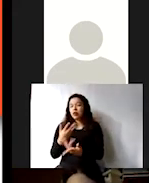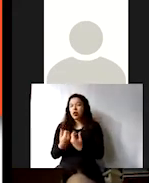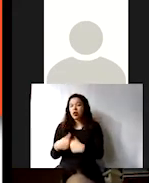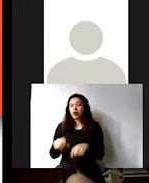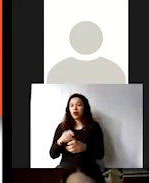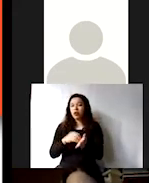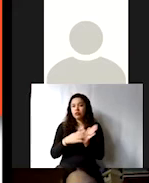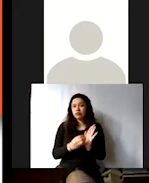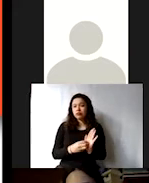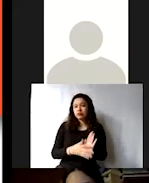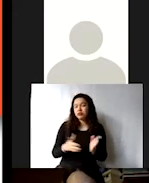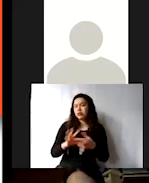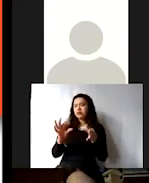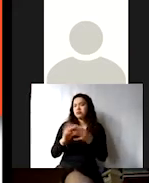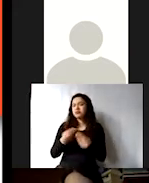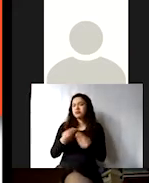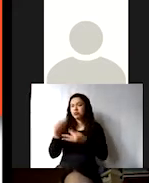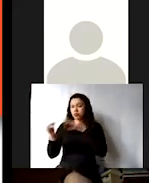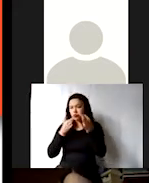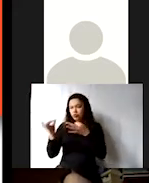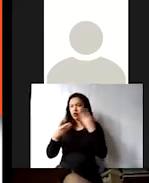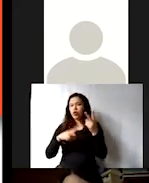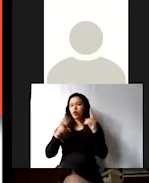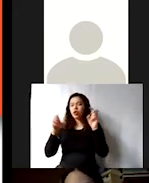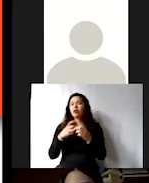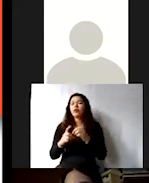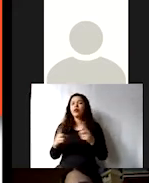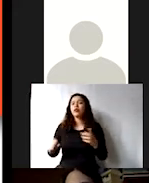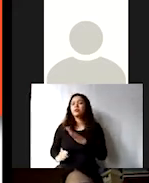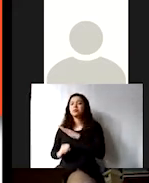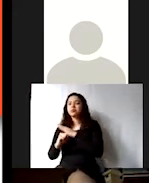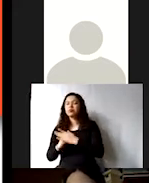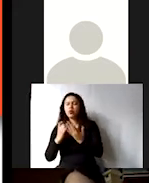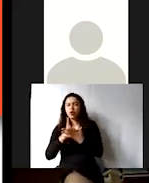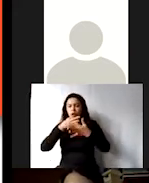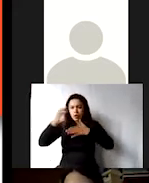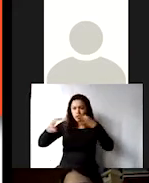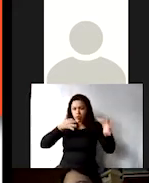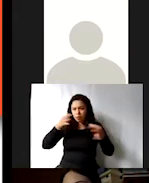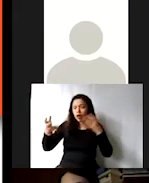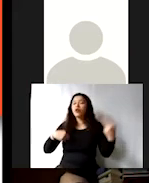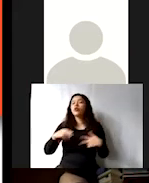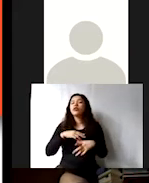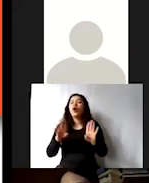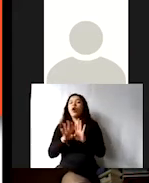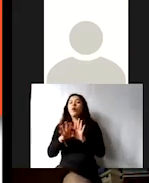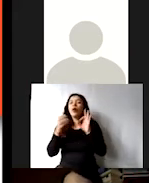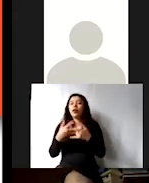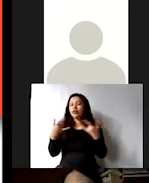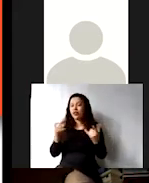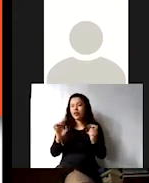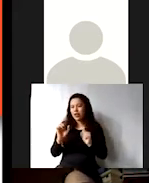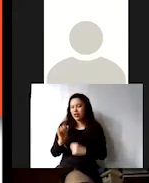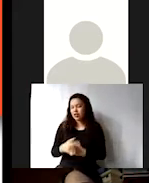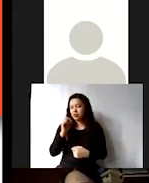Agenda 2030 o lo que es el tema del desarrollo sostenible o cómo es que llegamos aquí, y eso también contribuye, porque acuérdense